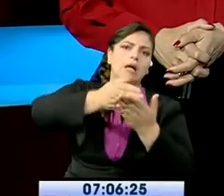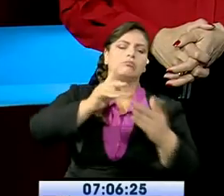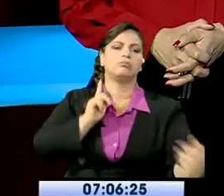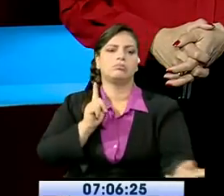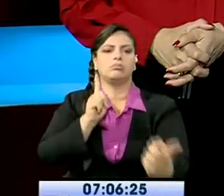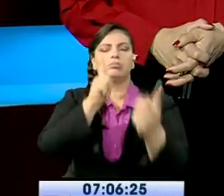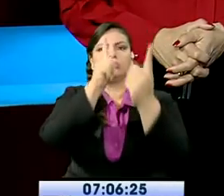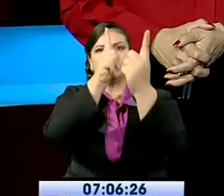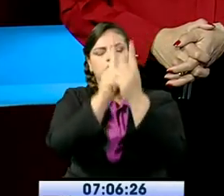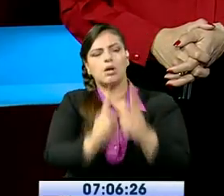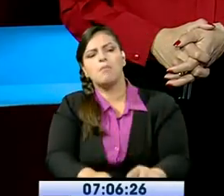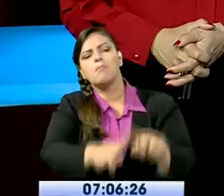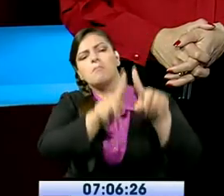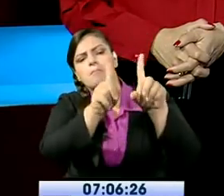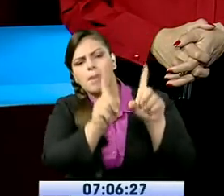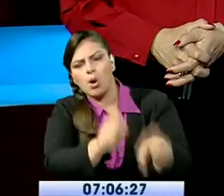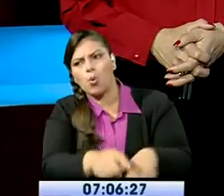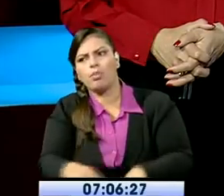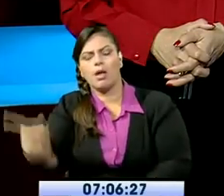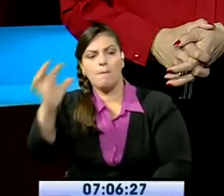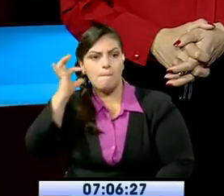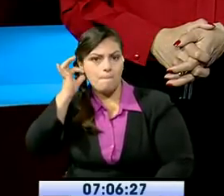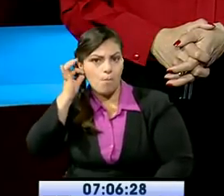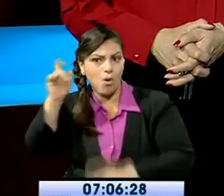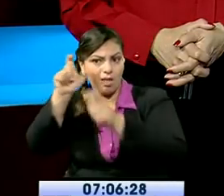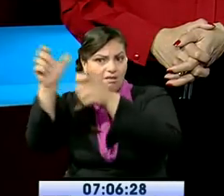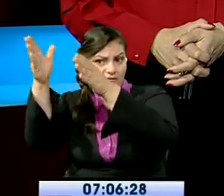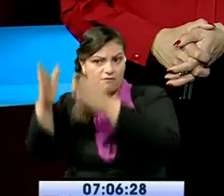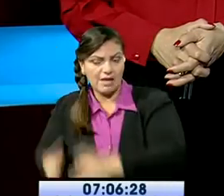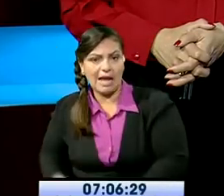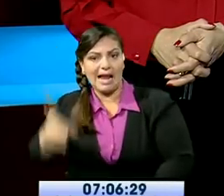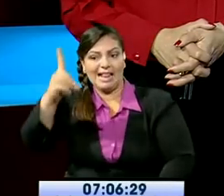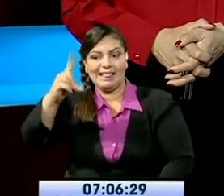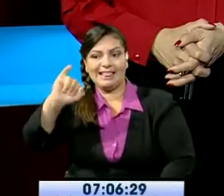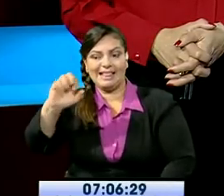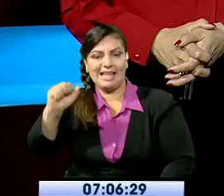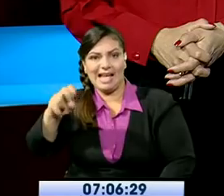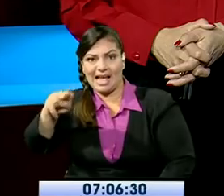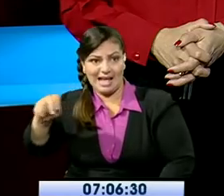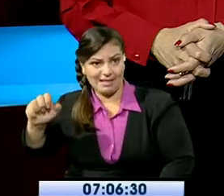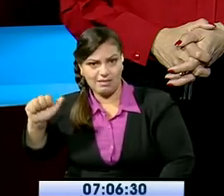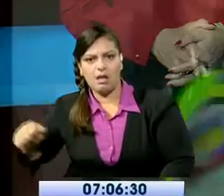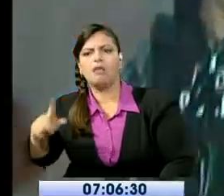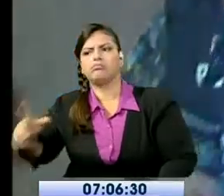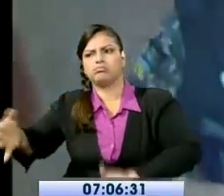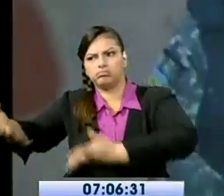Fabián Salazar acudió a la penitenciaría para interrogarlo.